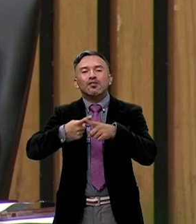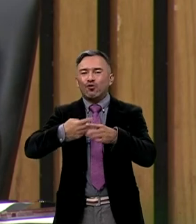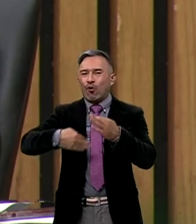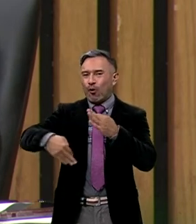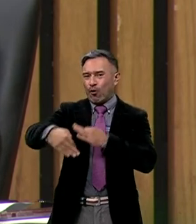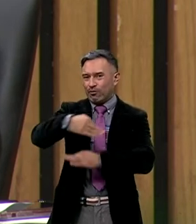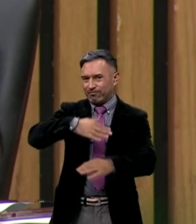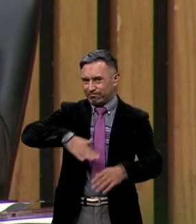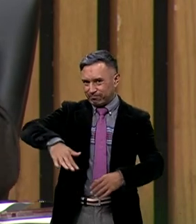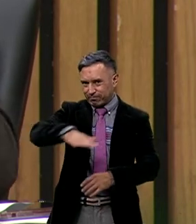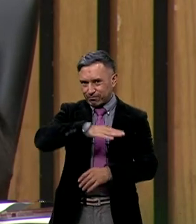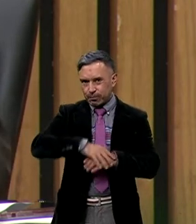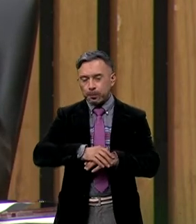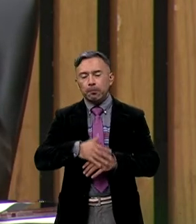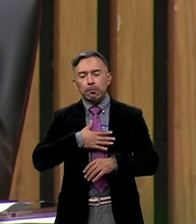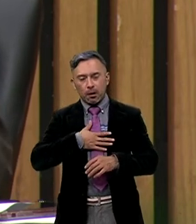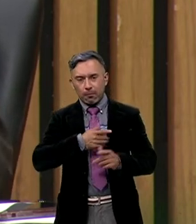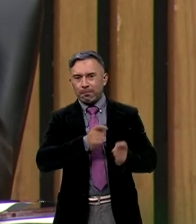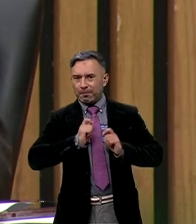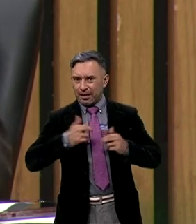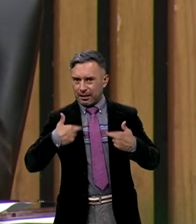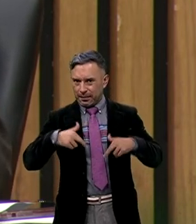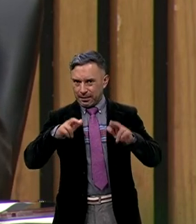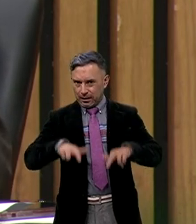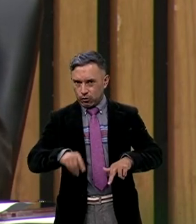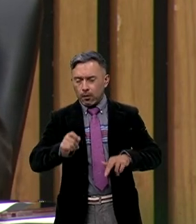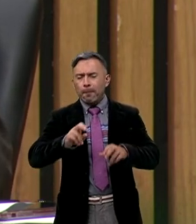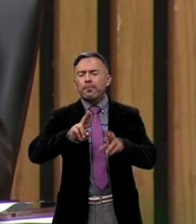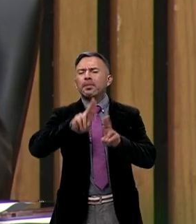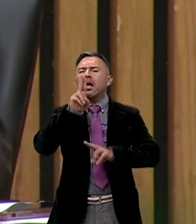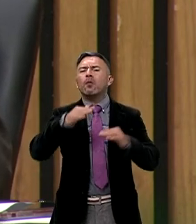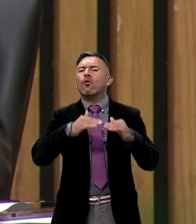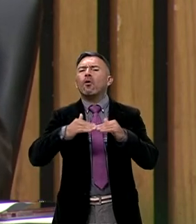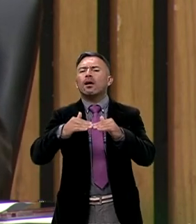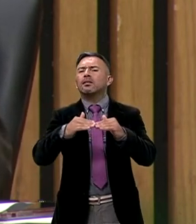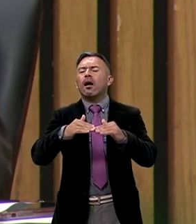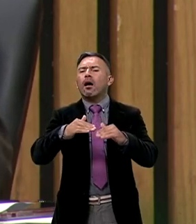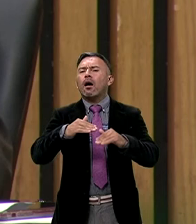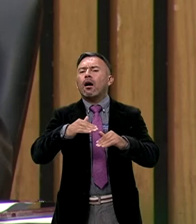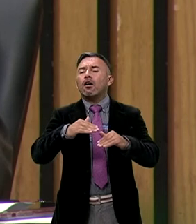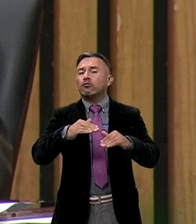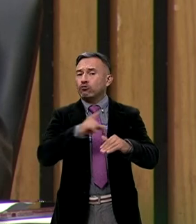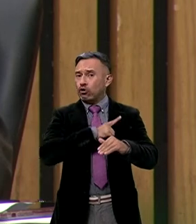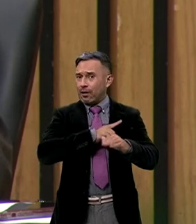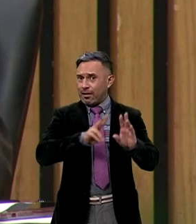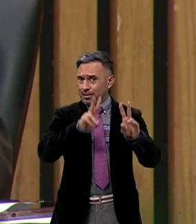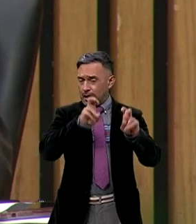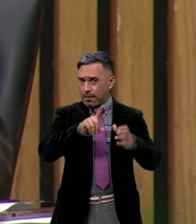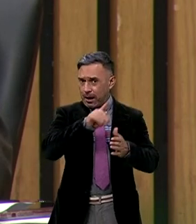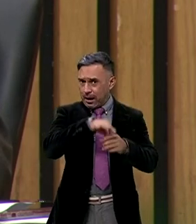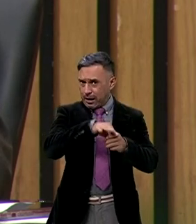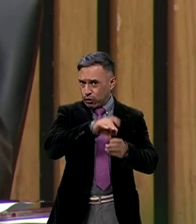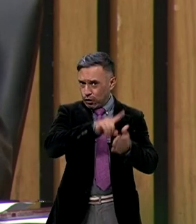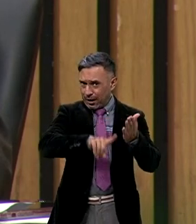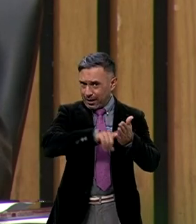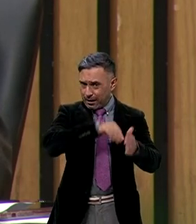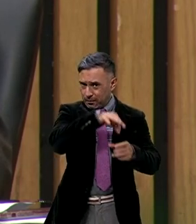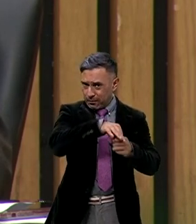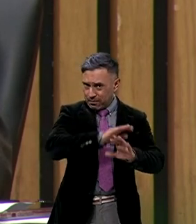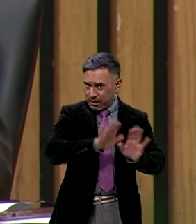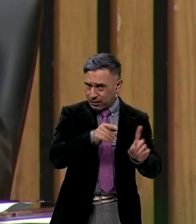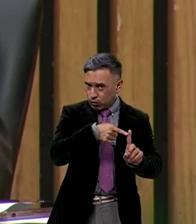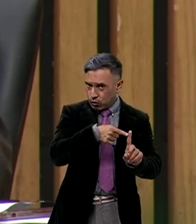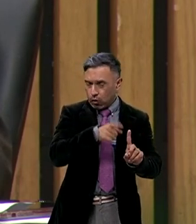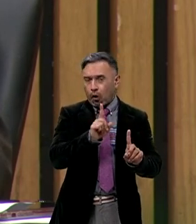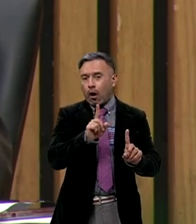los mayores desafíos de nuestra democracia ya no están en el ámbito electoral siendo en el contexto en el